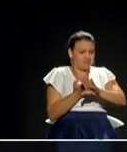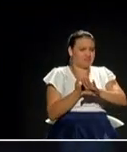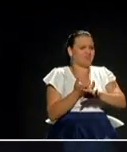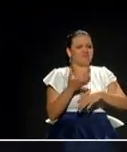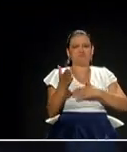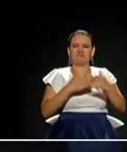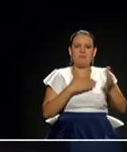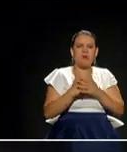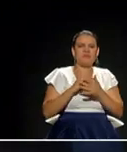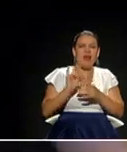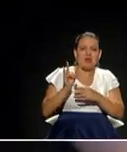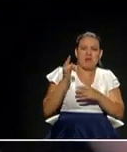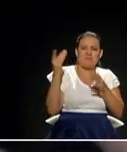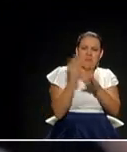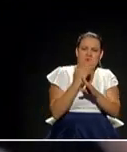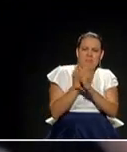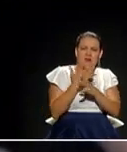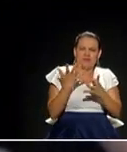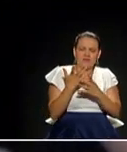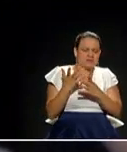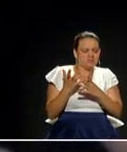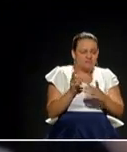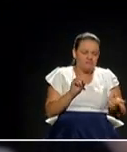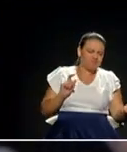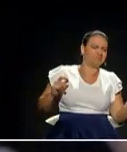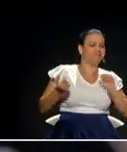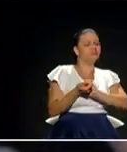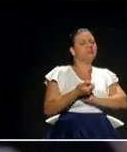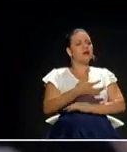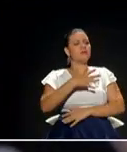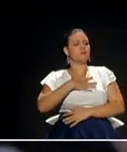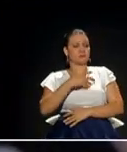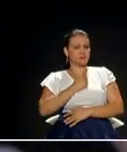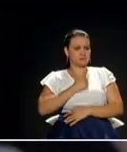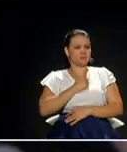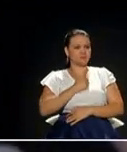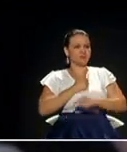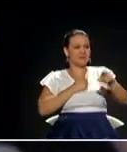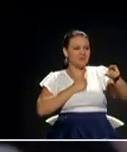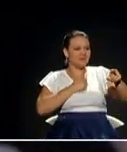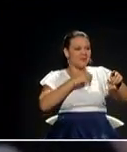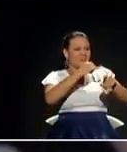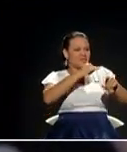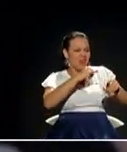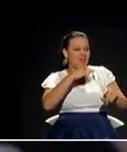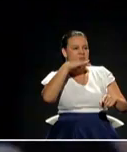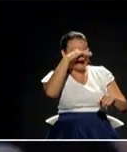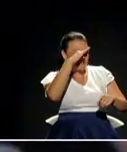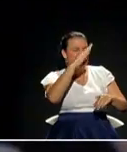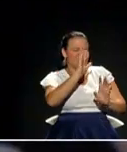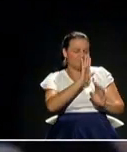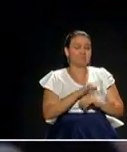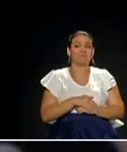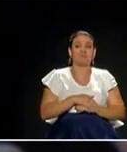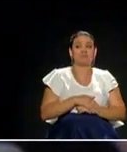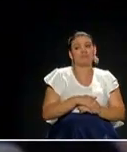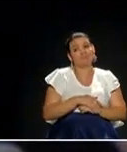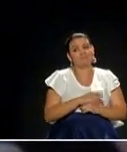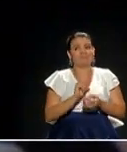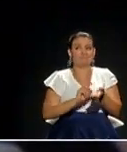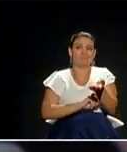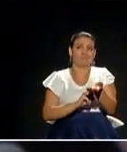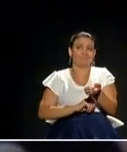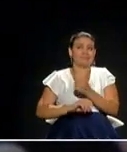oportunidad cada dificultad que he tenido y creo que en eso me parezco a medellín también he sido terca y ambiciosa